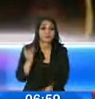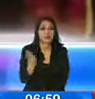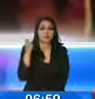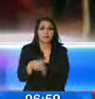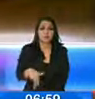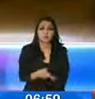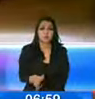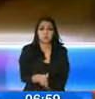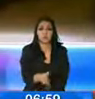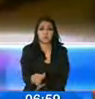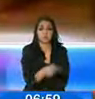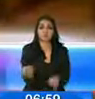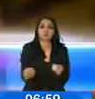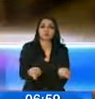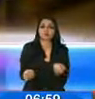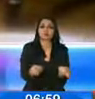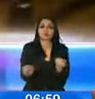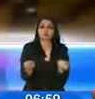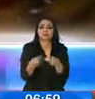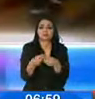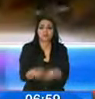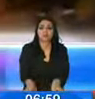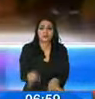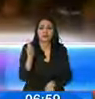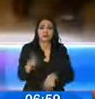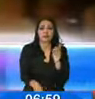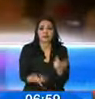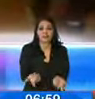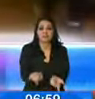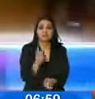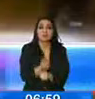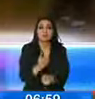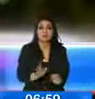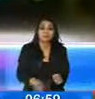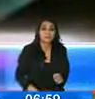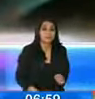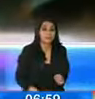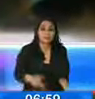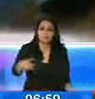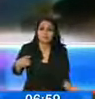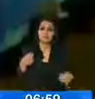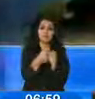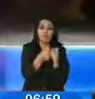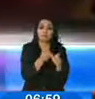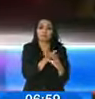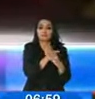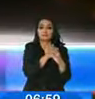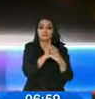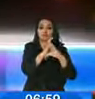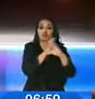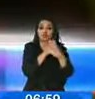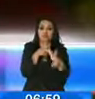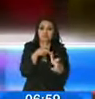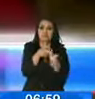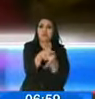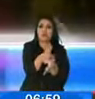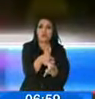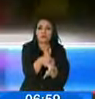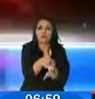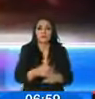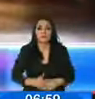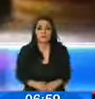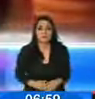él no pudo maniobrar correctamente y se precipitó en la parte inferior, en la parte posterior de un